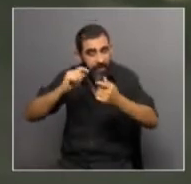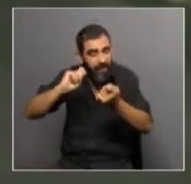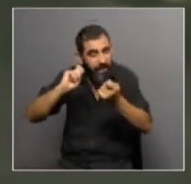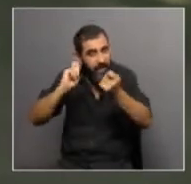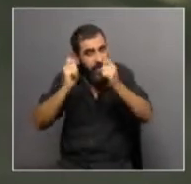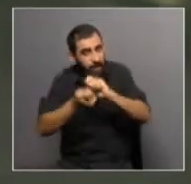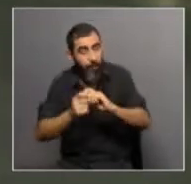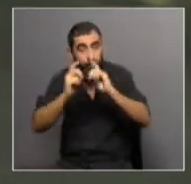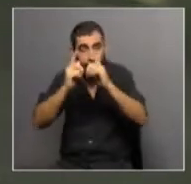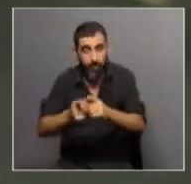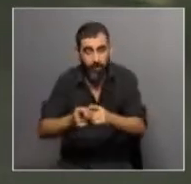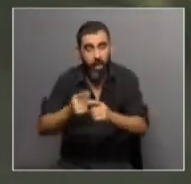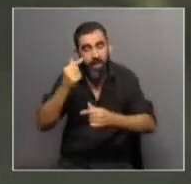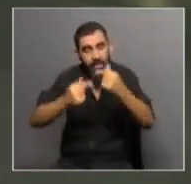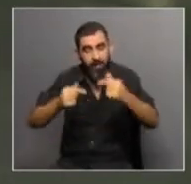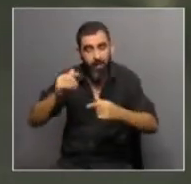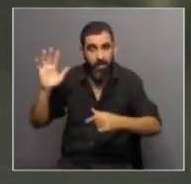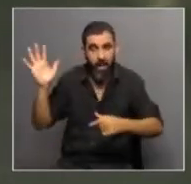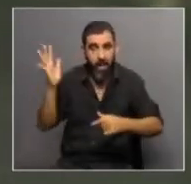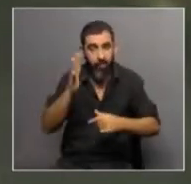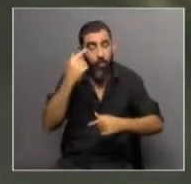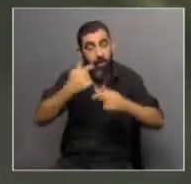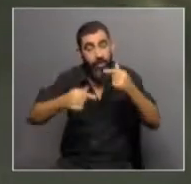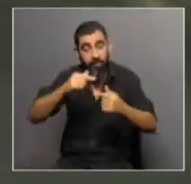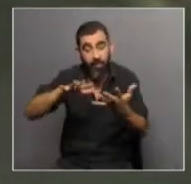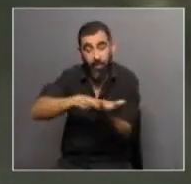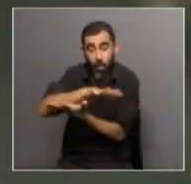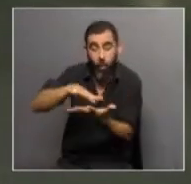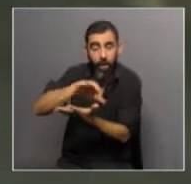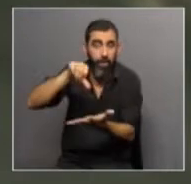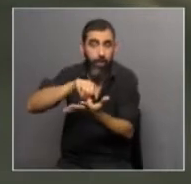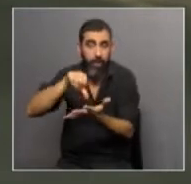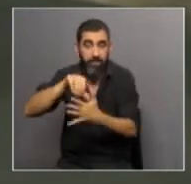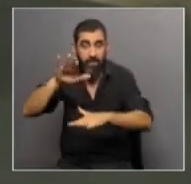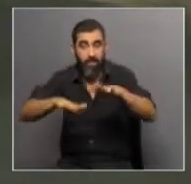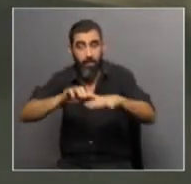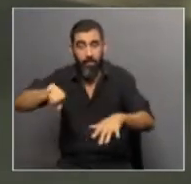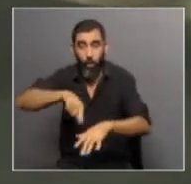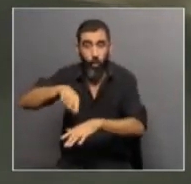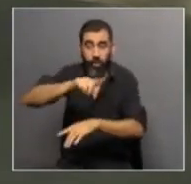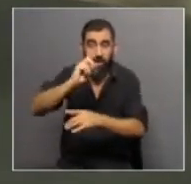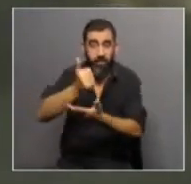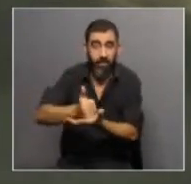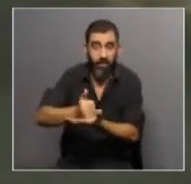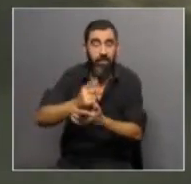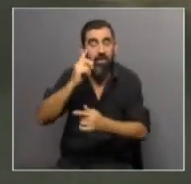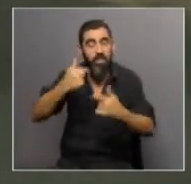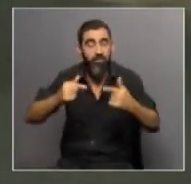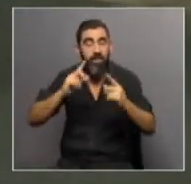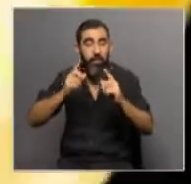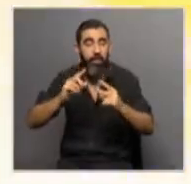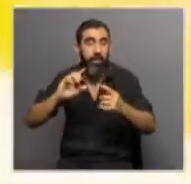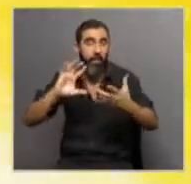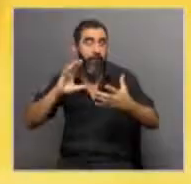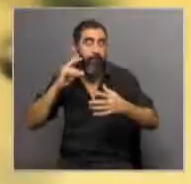los alergenos en las distintas arueras de los distintos puntos del país y de en distintas estaciones del